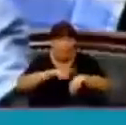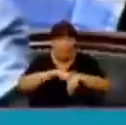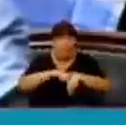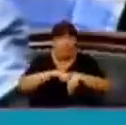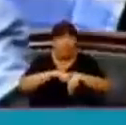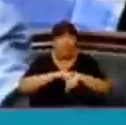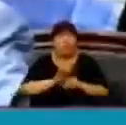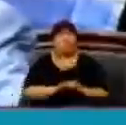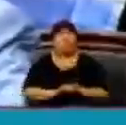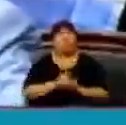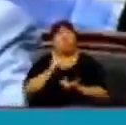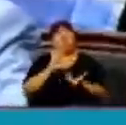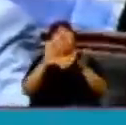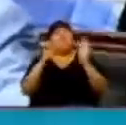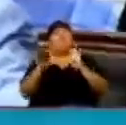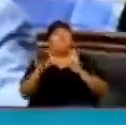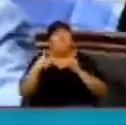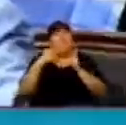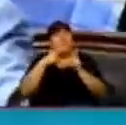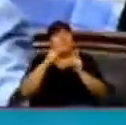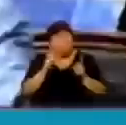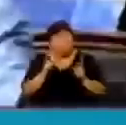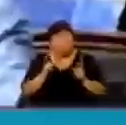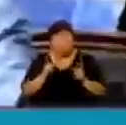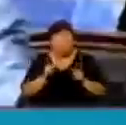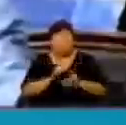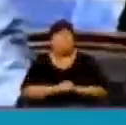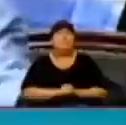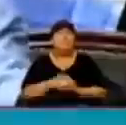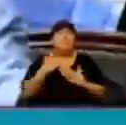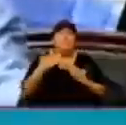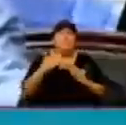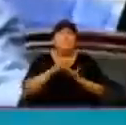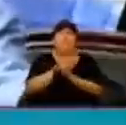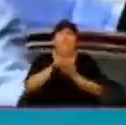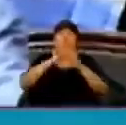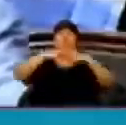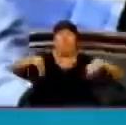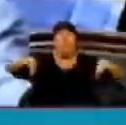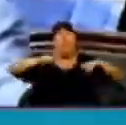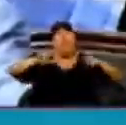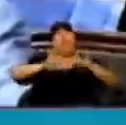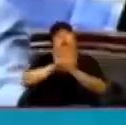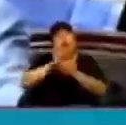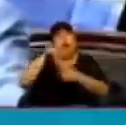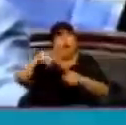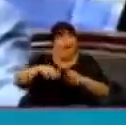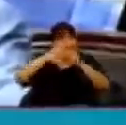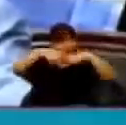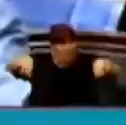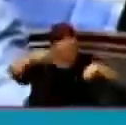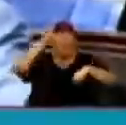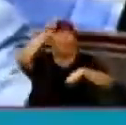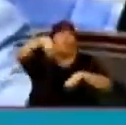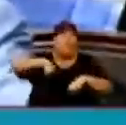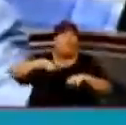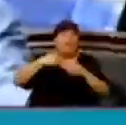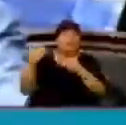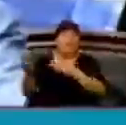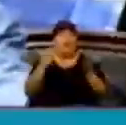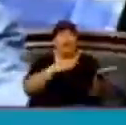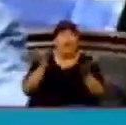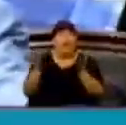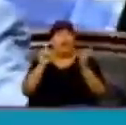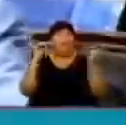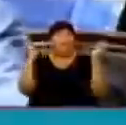terminal, la parte de mano de obra no es una componente muy grande. Bueno, es